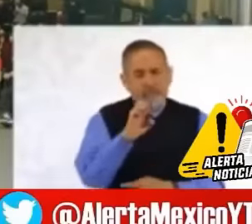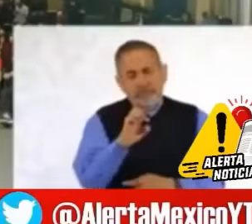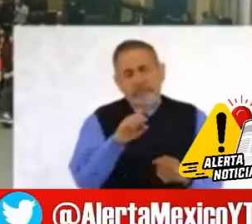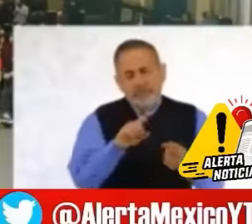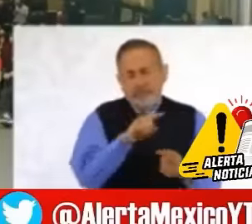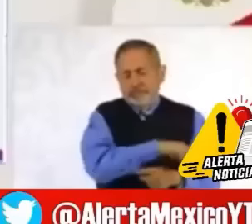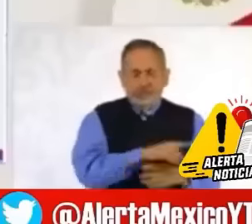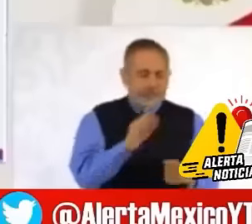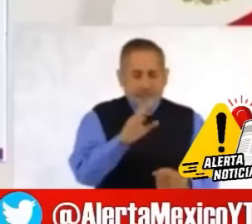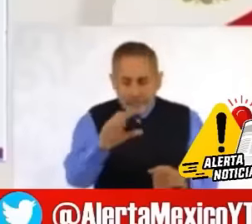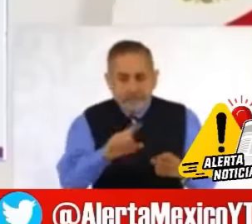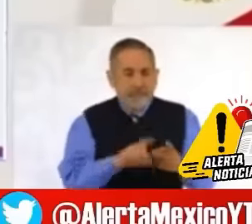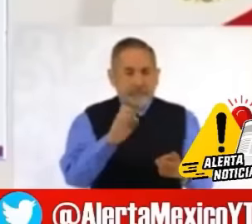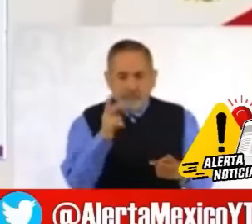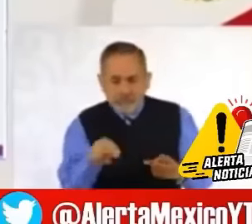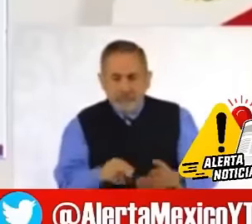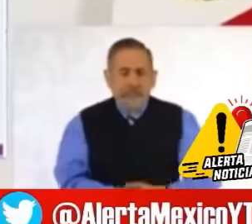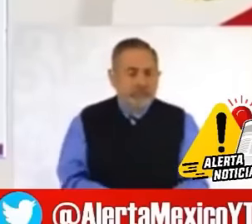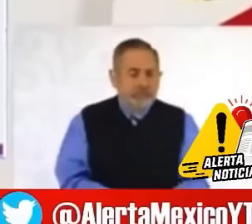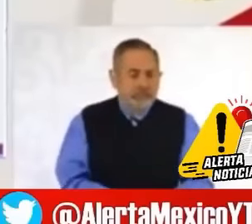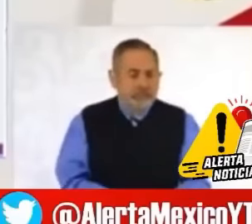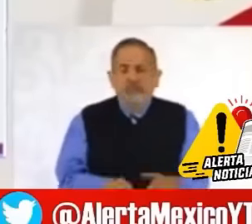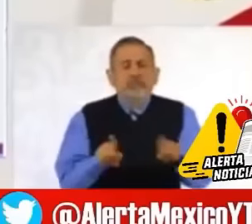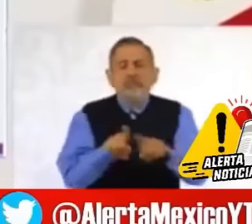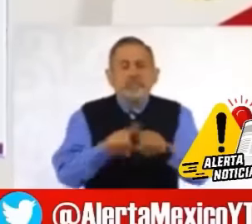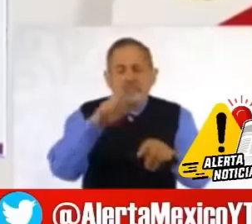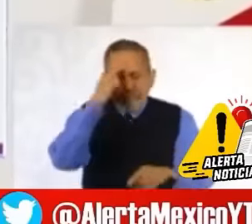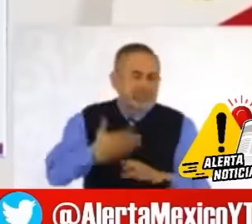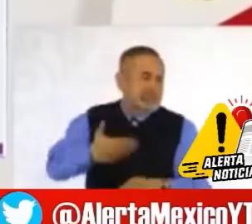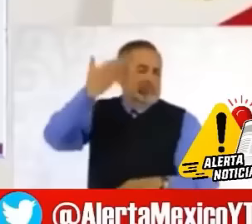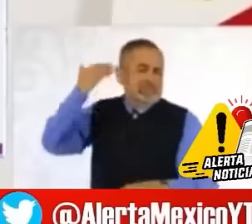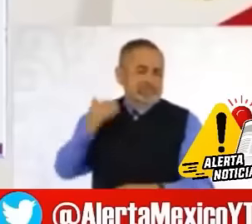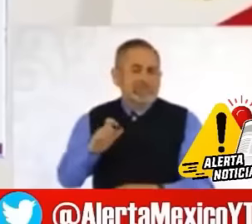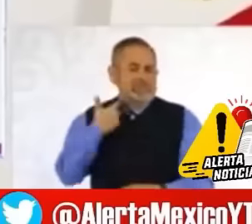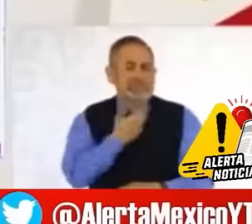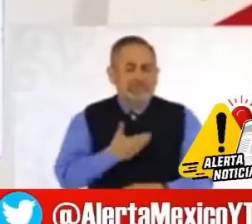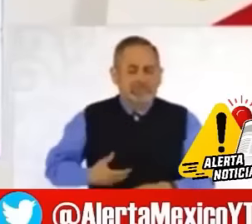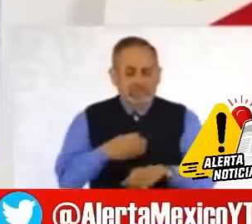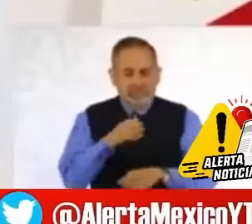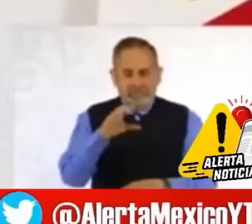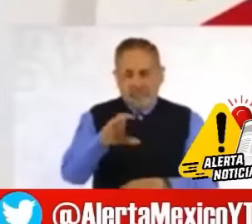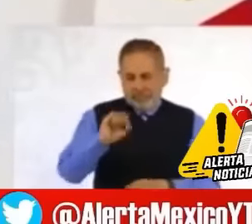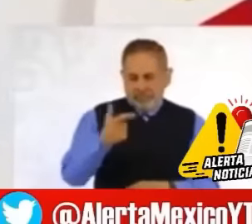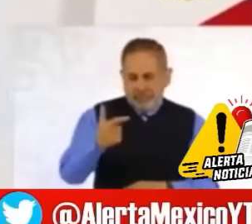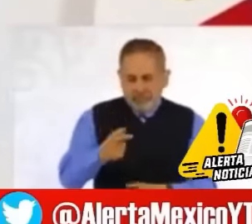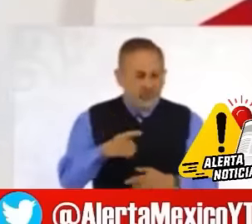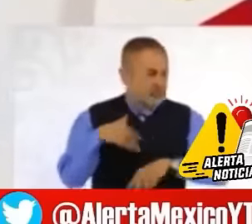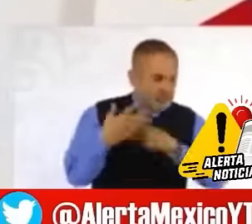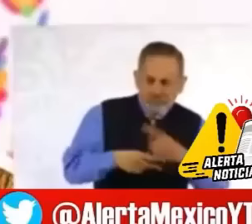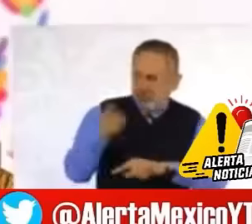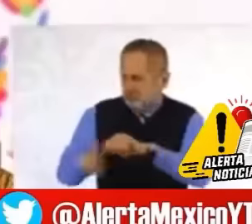Salinas y dice, es que vamos a privatizar, vamos a sanear,